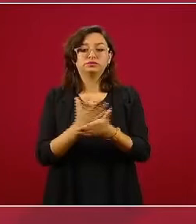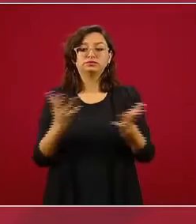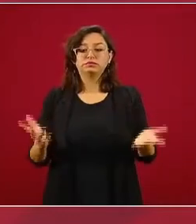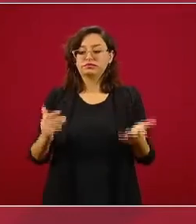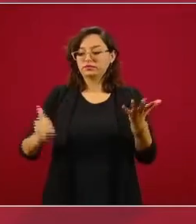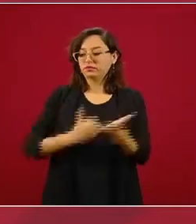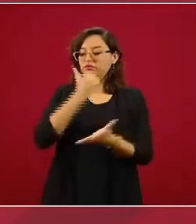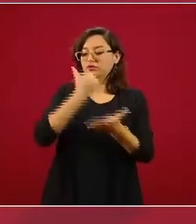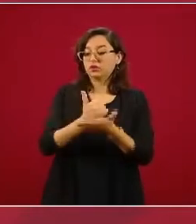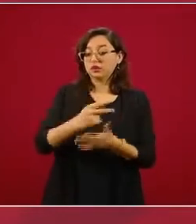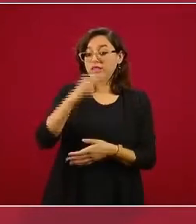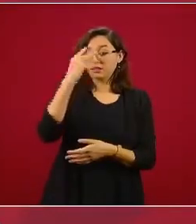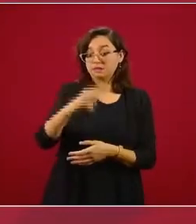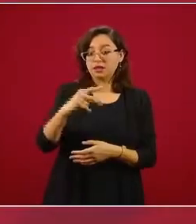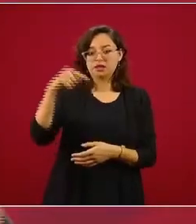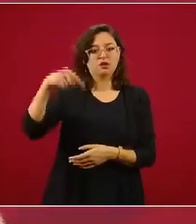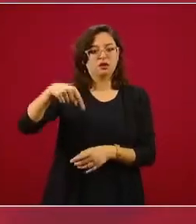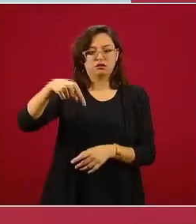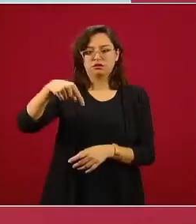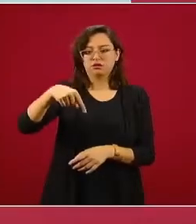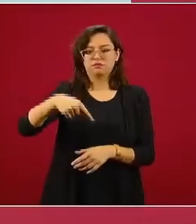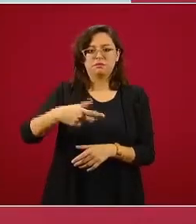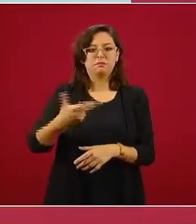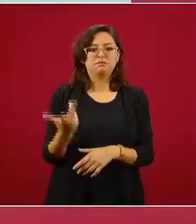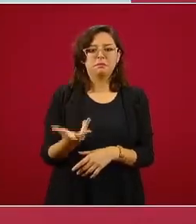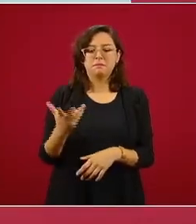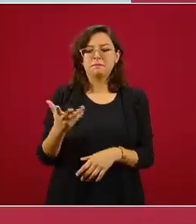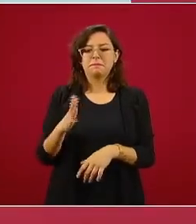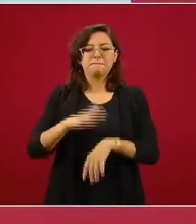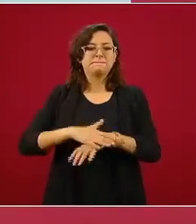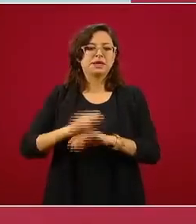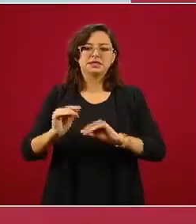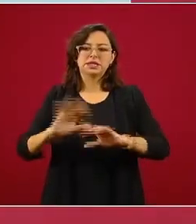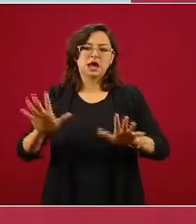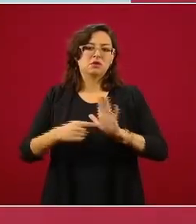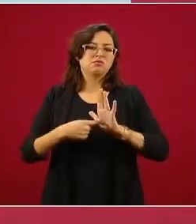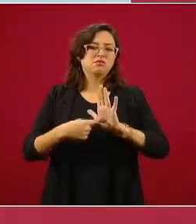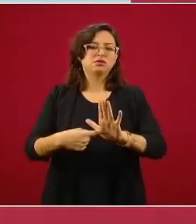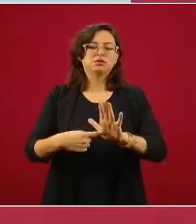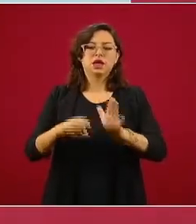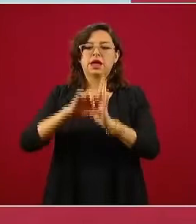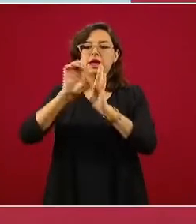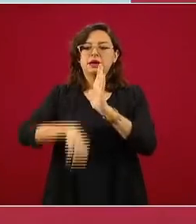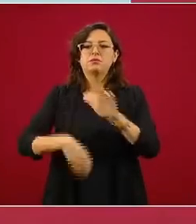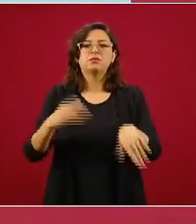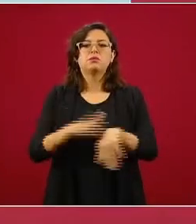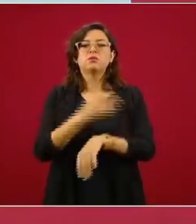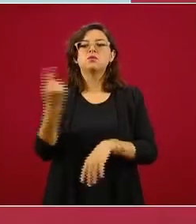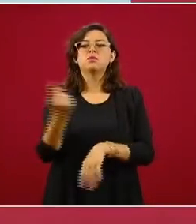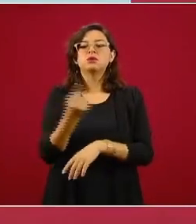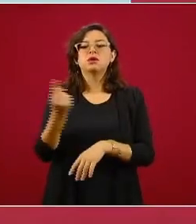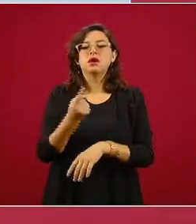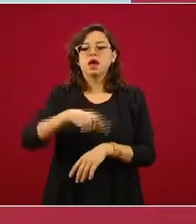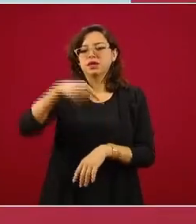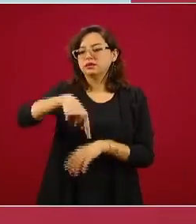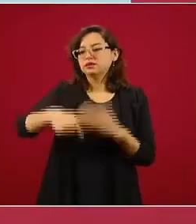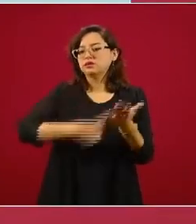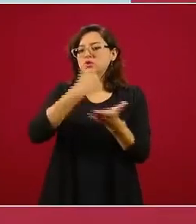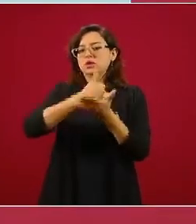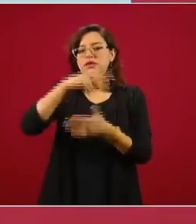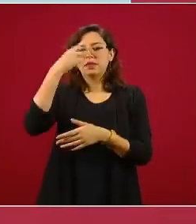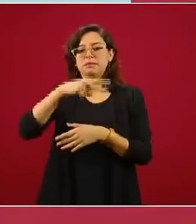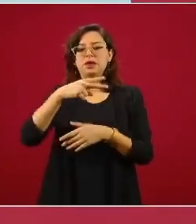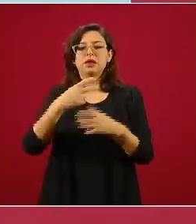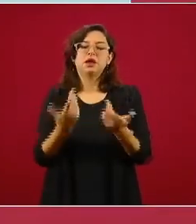de México, que ha sido el elemento más ilustrativo de la epidemia, porque en la Ciudad de México y el Valle